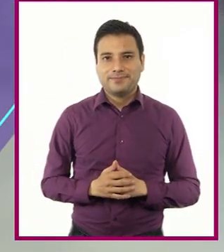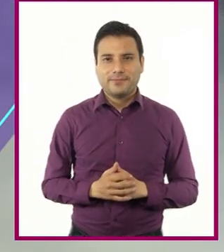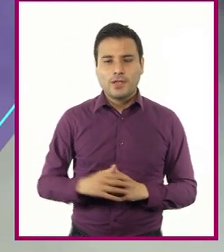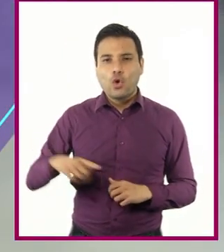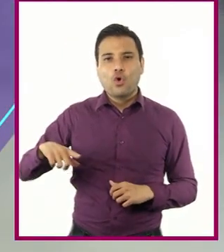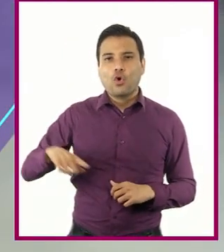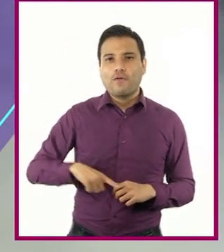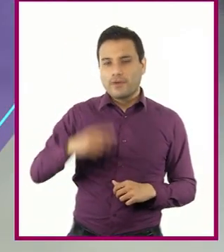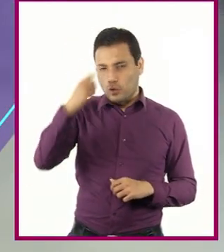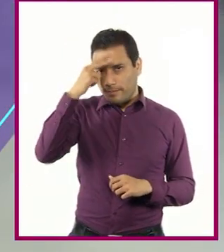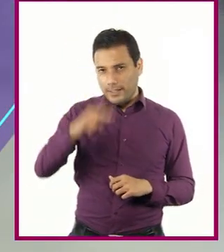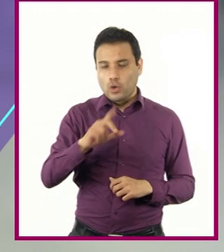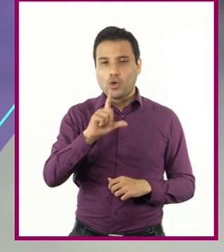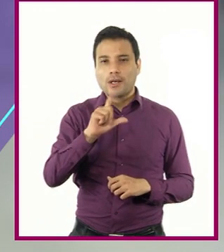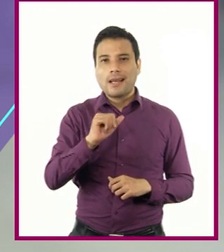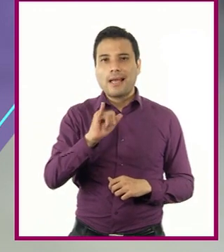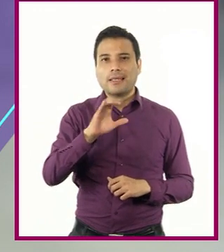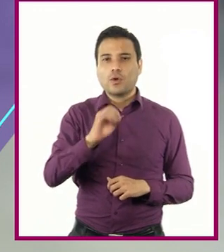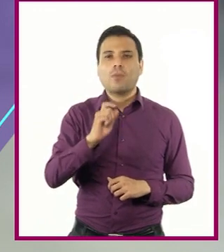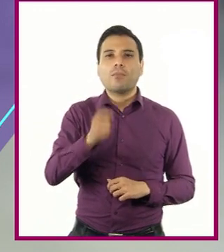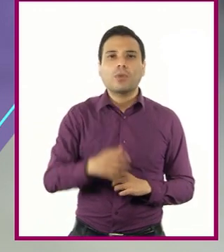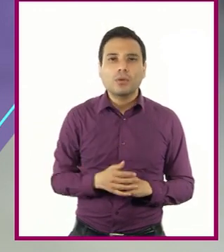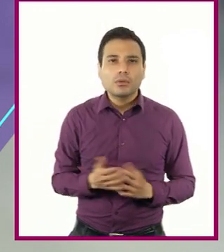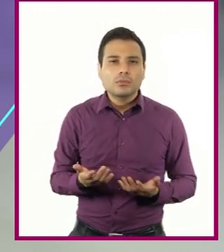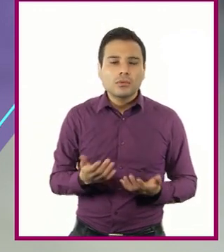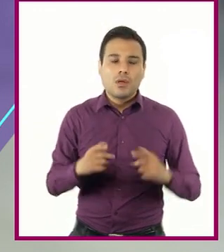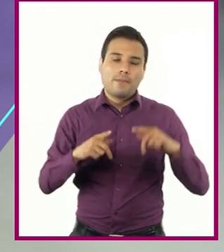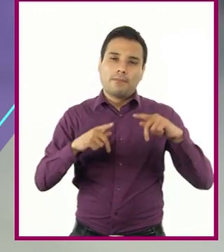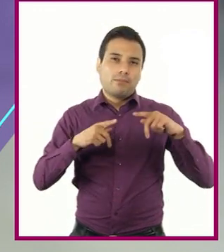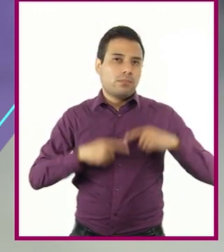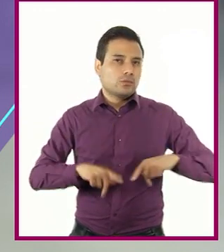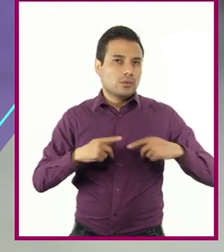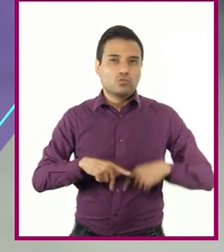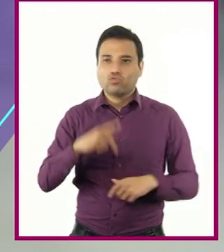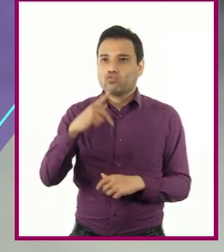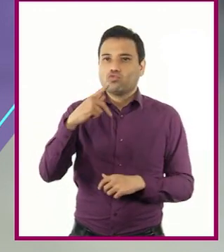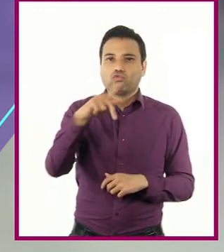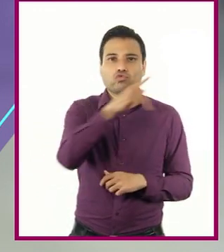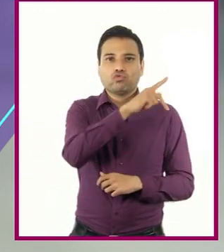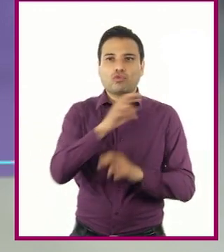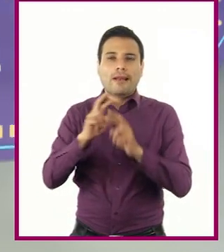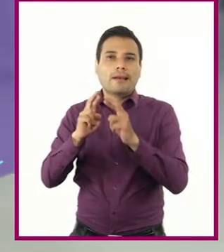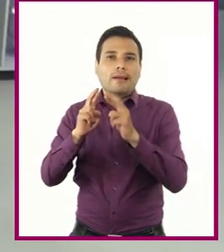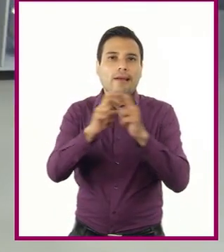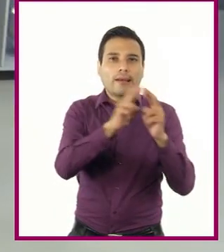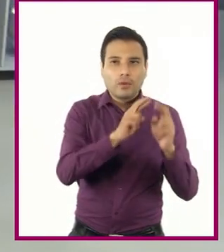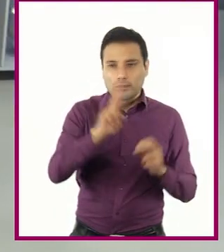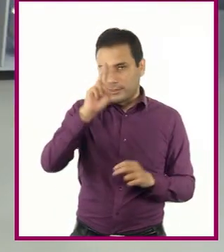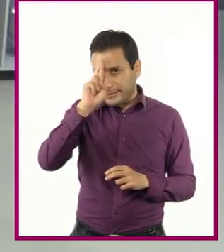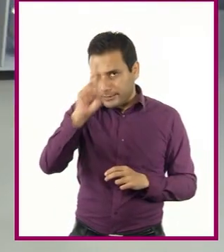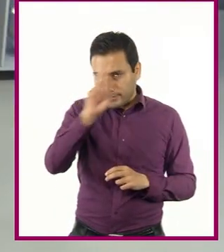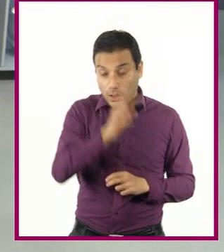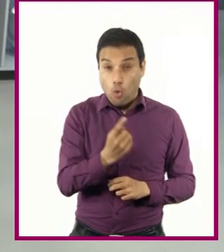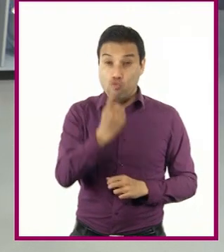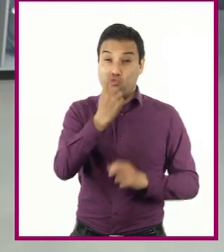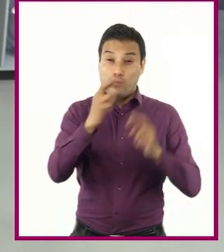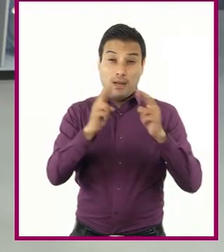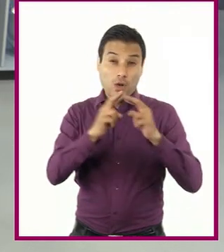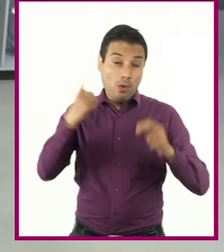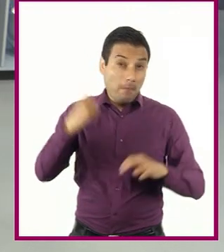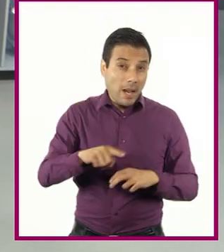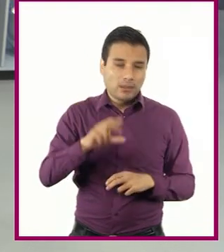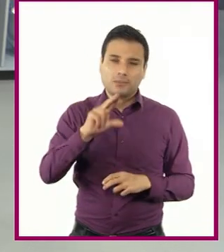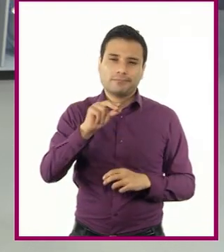laico porque propicia la pluralidad de creencias religiosas y no estipula la creencia de una sola. Alumnas y